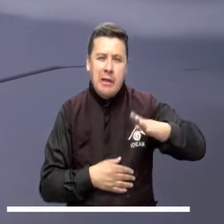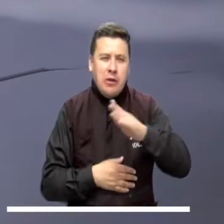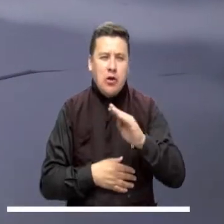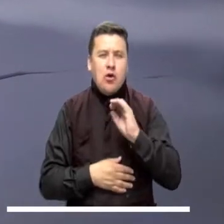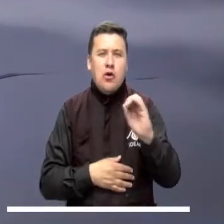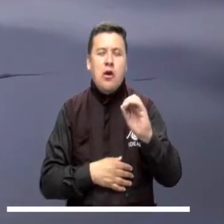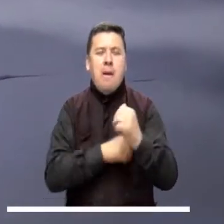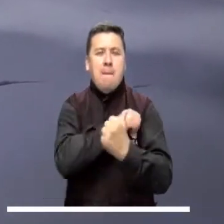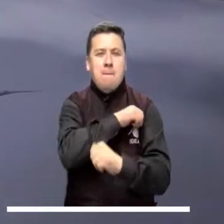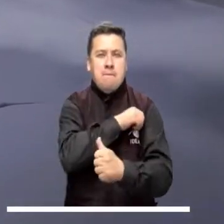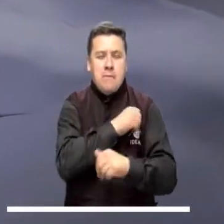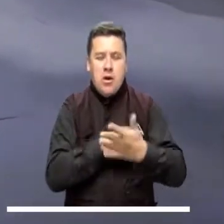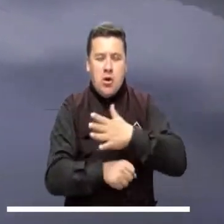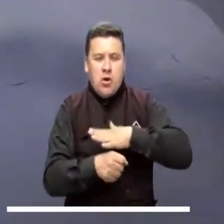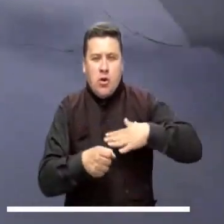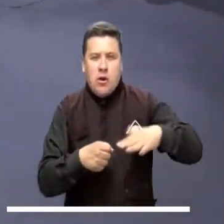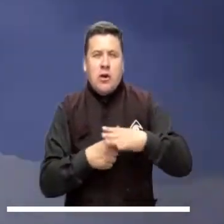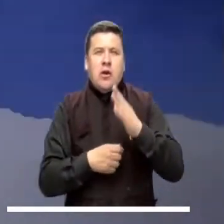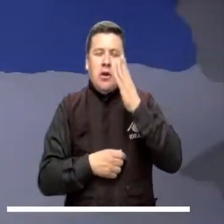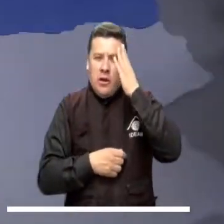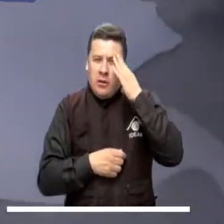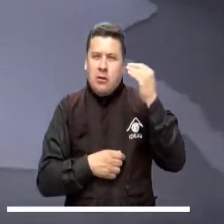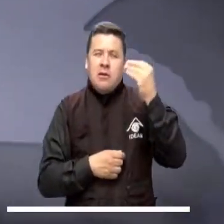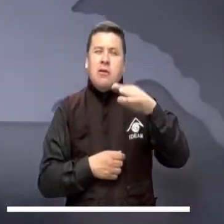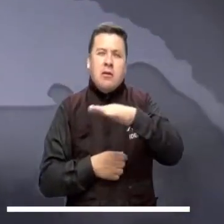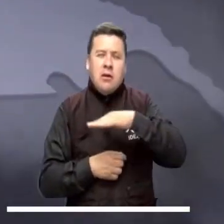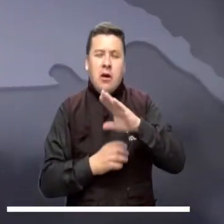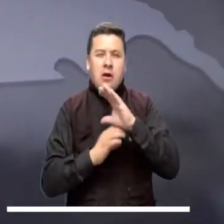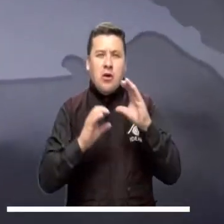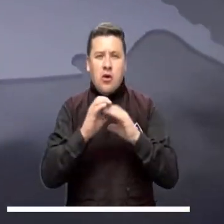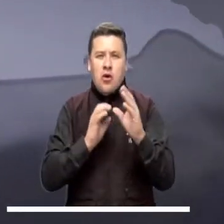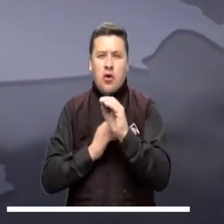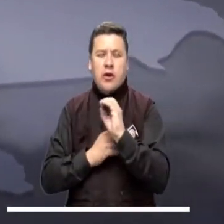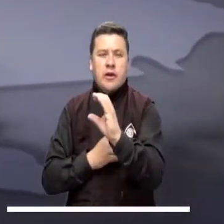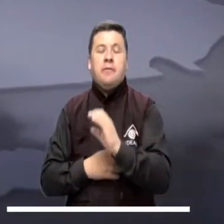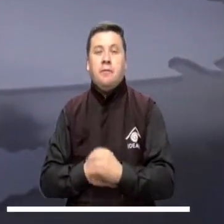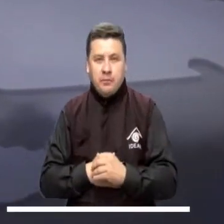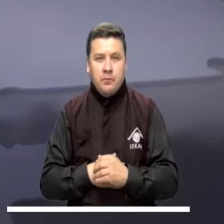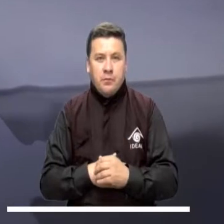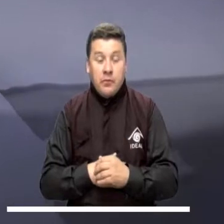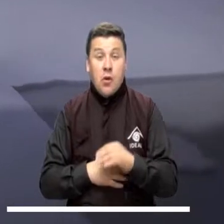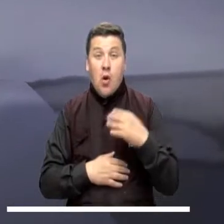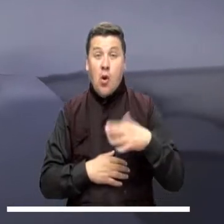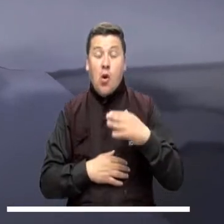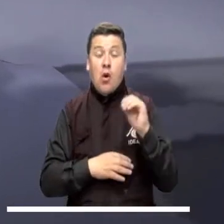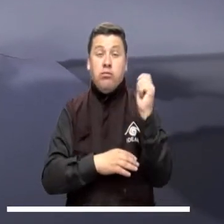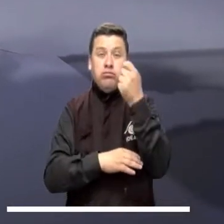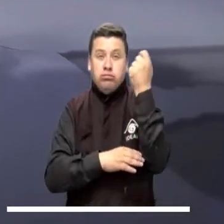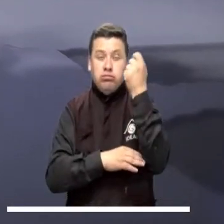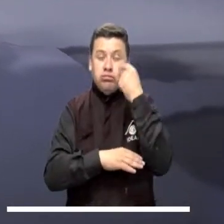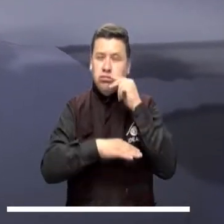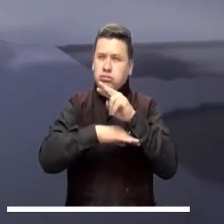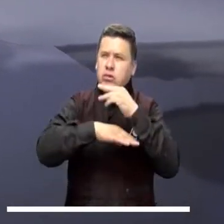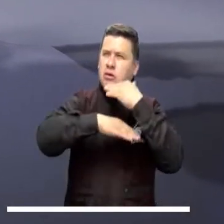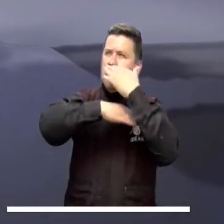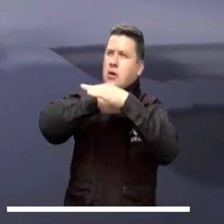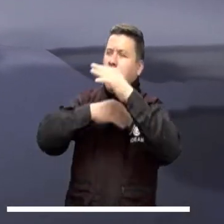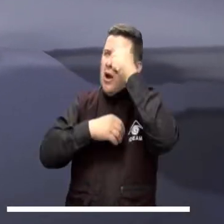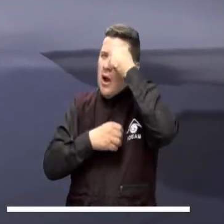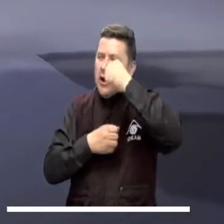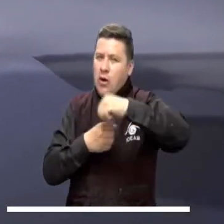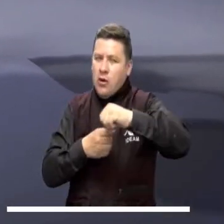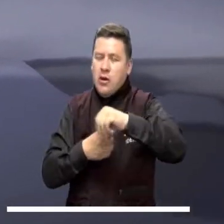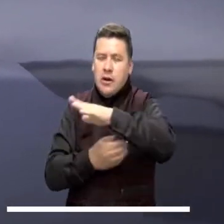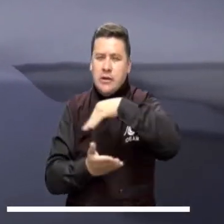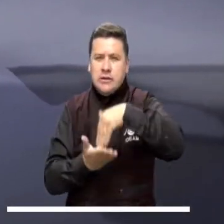Boyacá, Cundinamarca, Quindío y oriente de Cauca. En la Orinoquía se anticipan lluvias fuertes sobre el occidente de Arauca, centro y